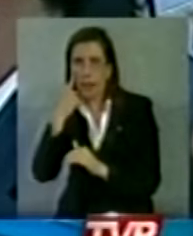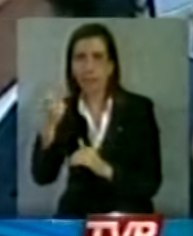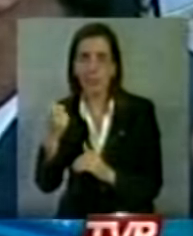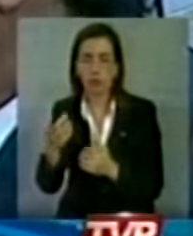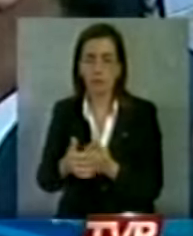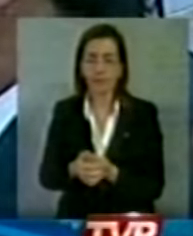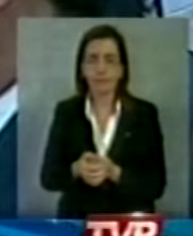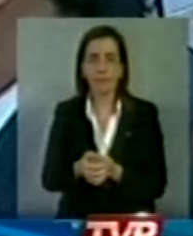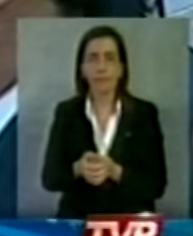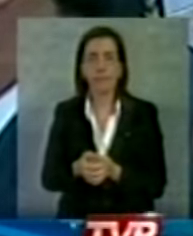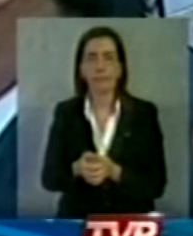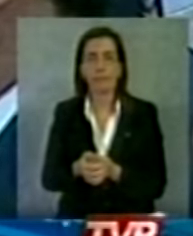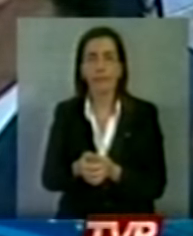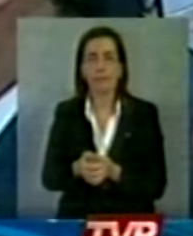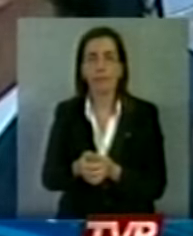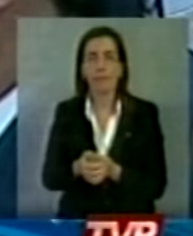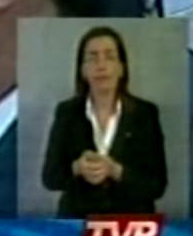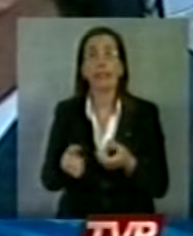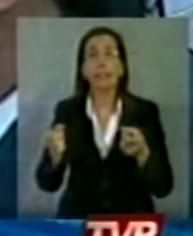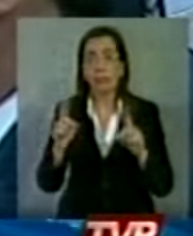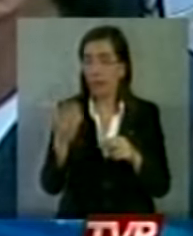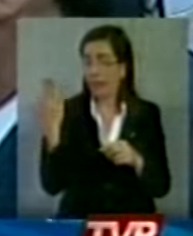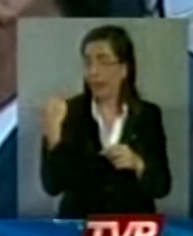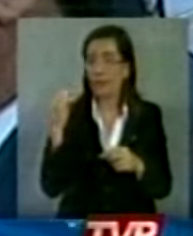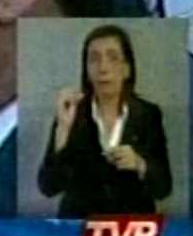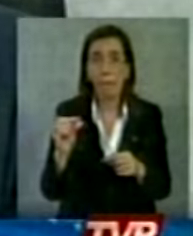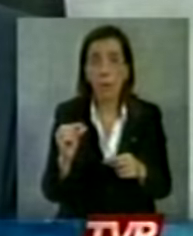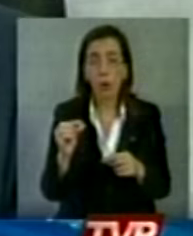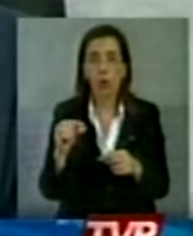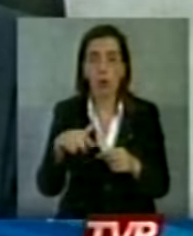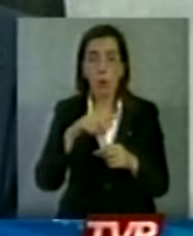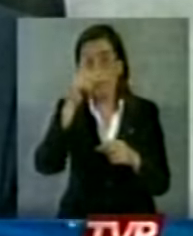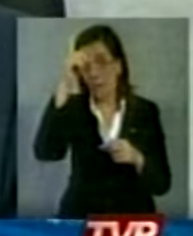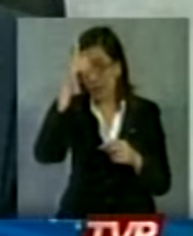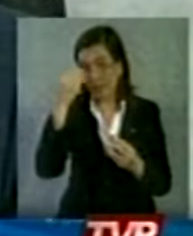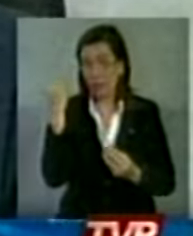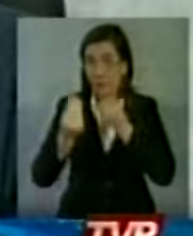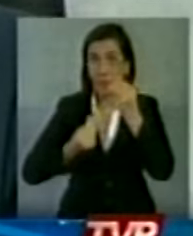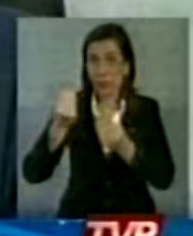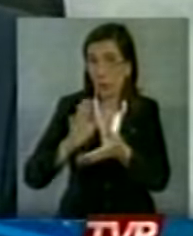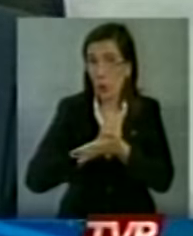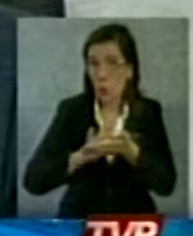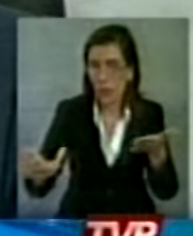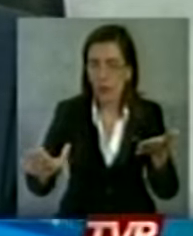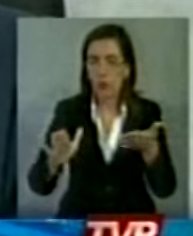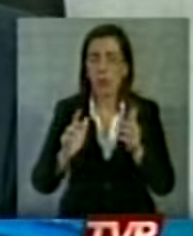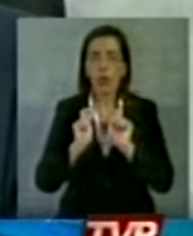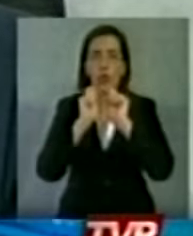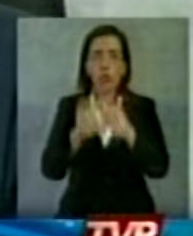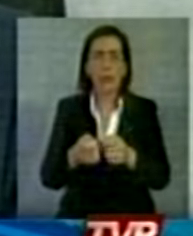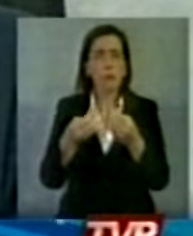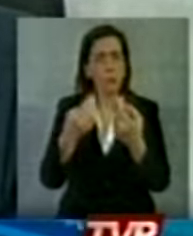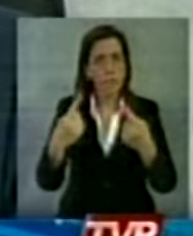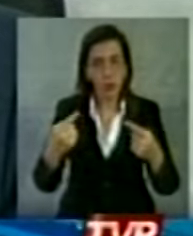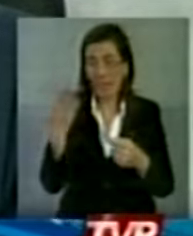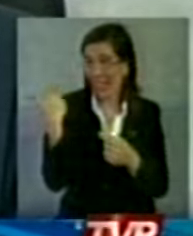de la ampliación reciente de la fuerza policial local y de su equipamiento, la provincia ha sido